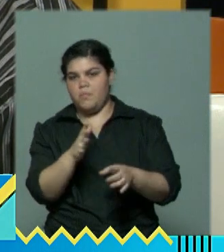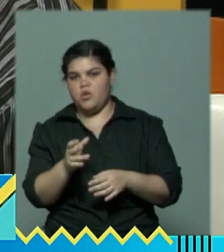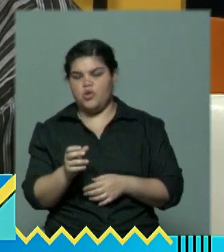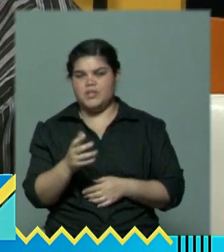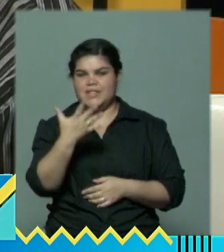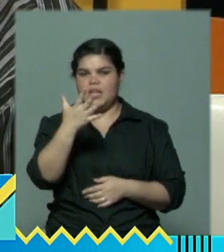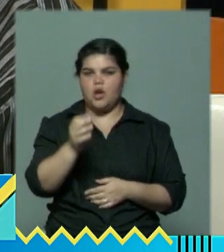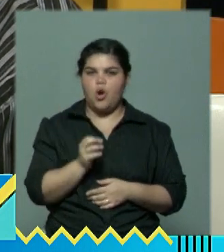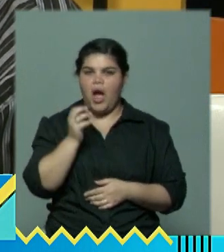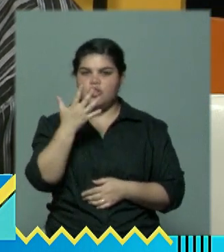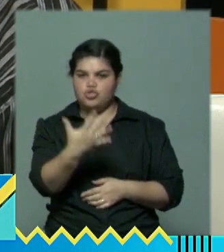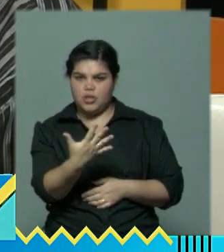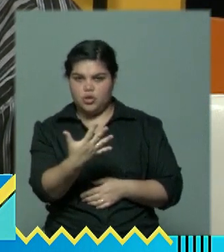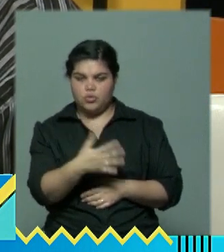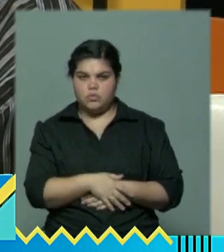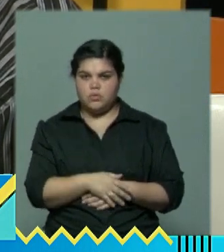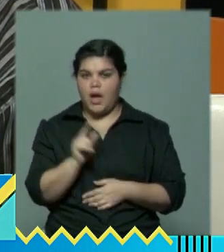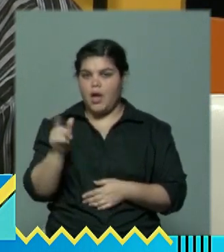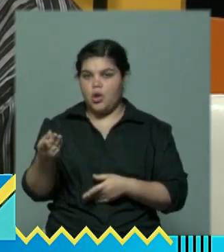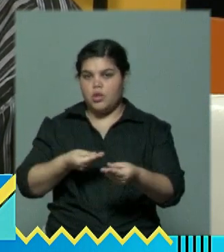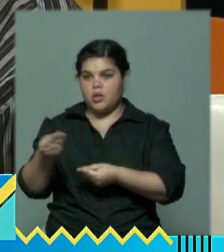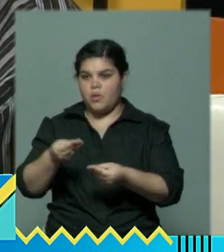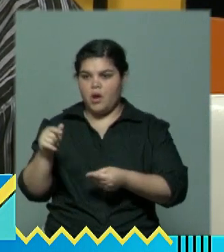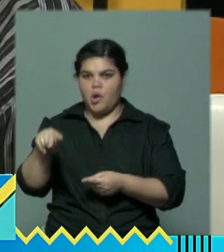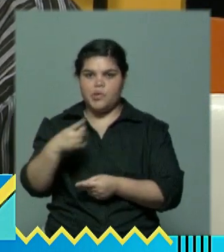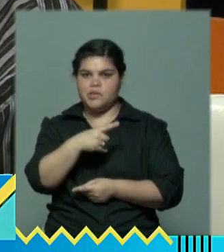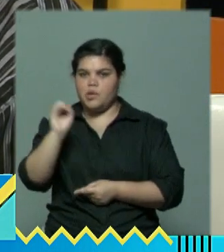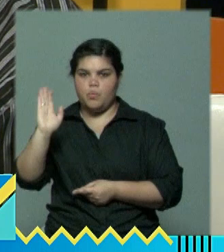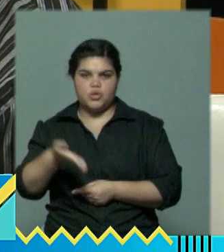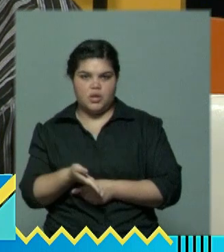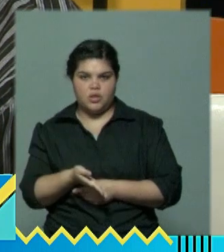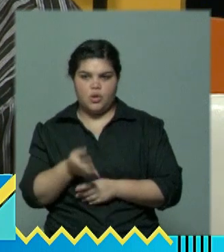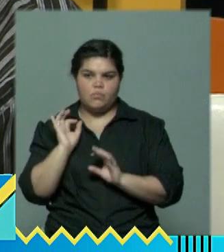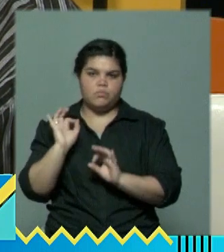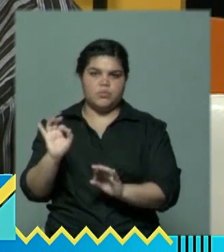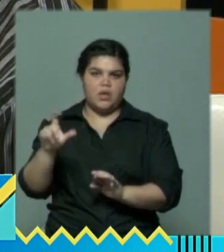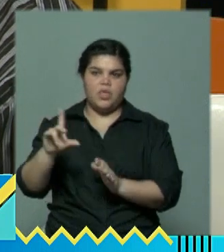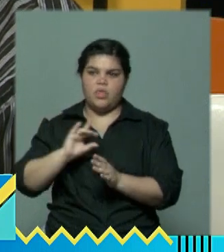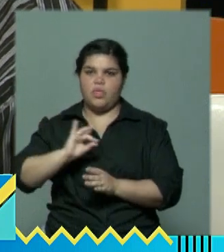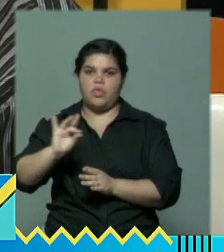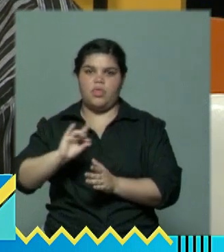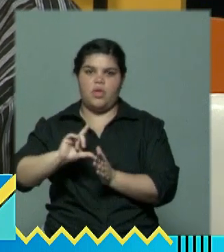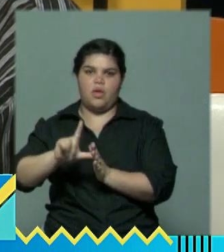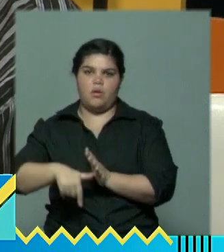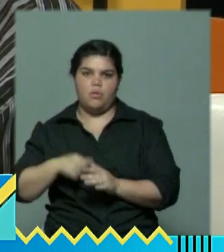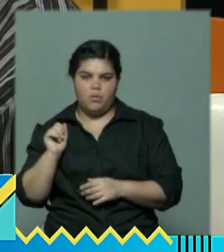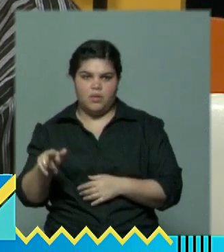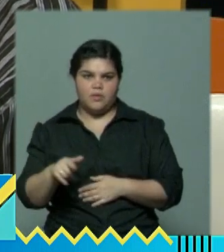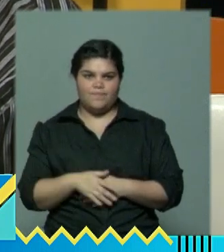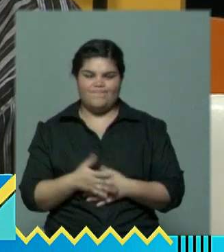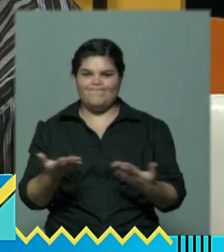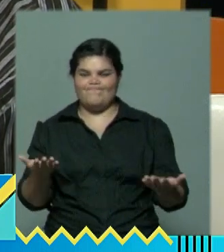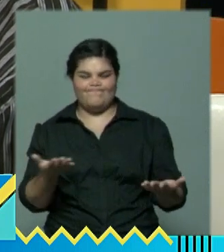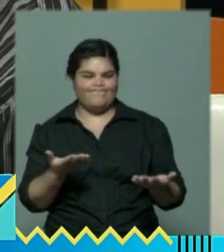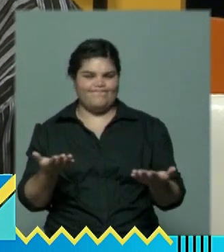meses, al empleador te voy a reconocer el 100% de la morosidad que tenía. Digo, ¿viste? No termina